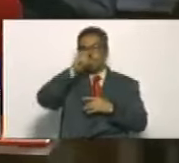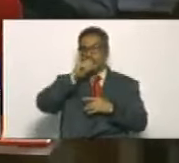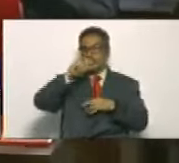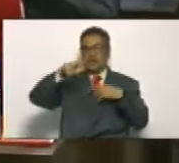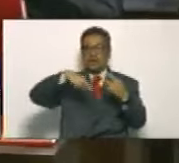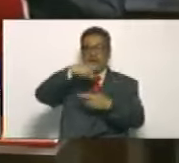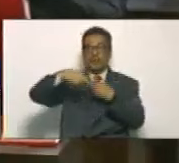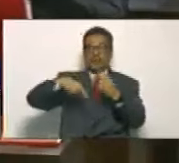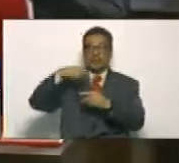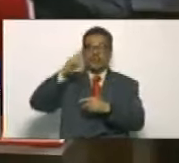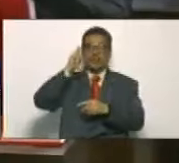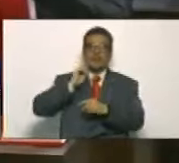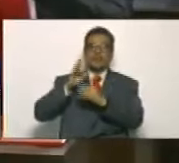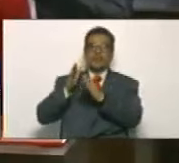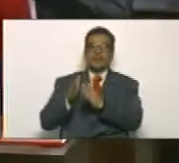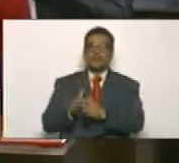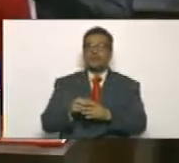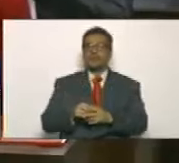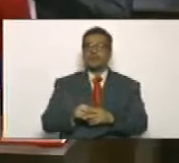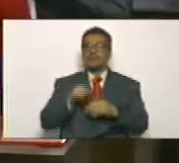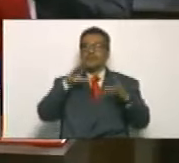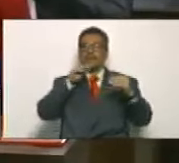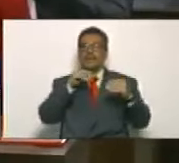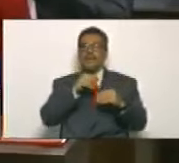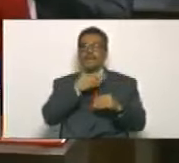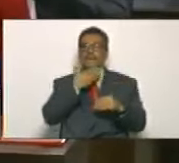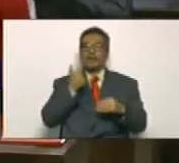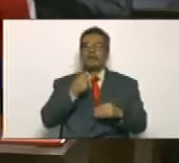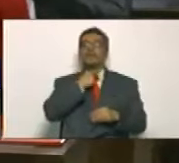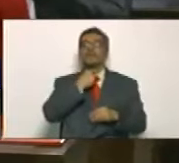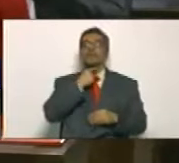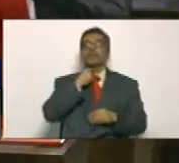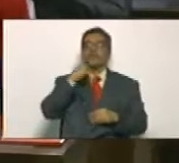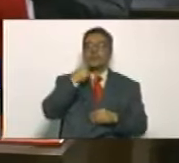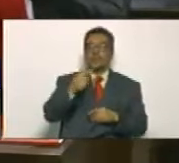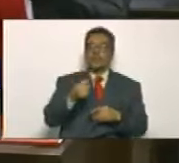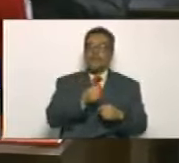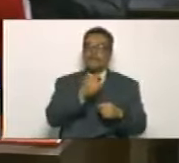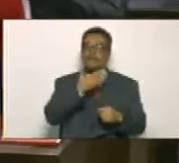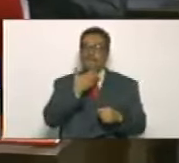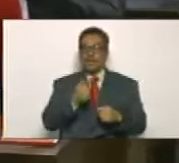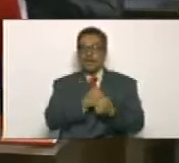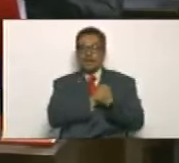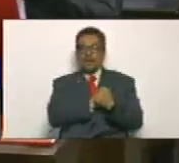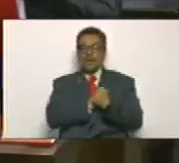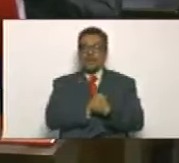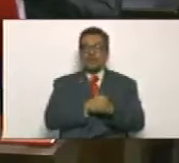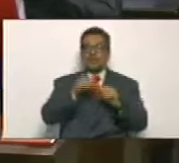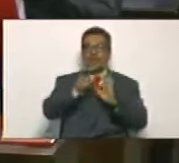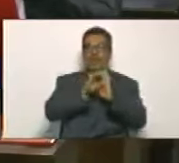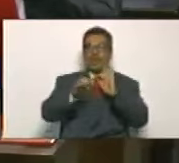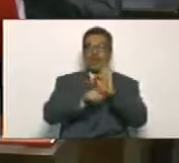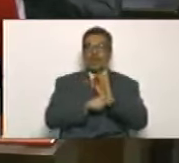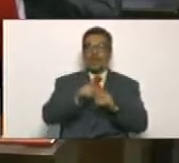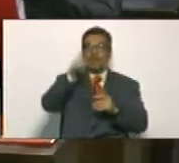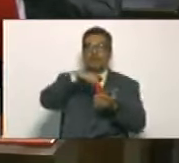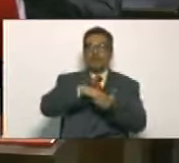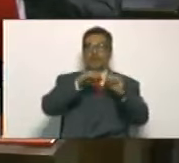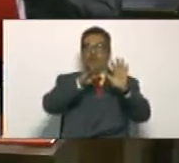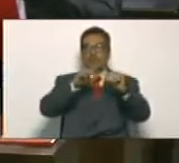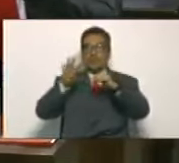Revolución Bolivariana. Y lo hago con el mayor gusto, con el mayor amor. Fui constituyente en el